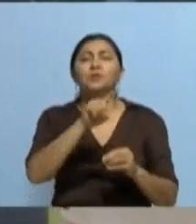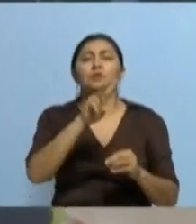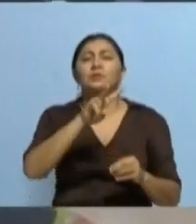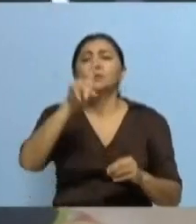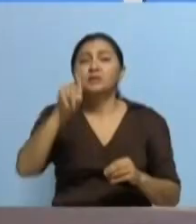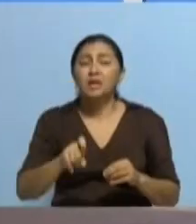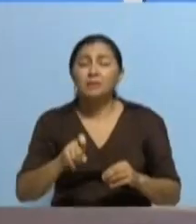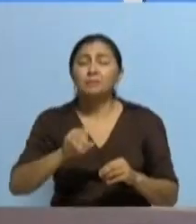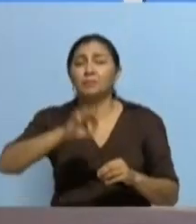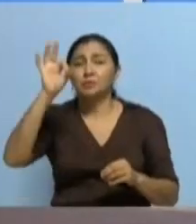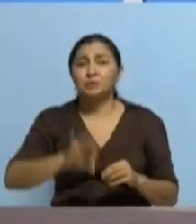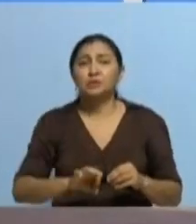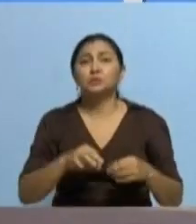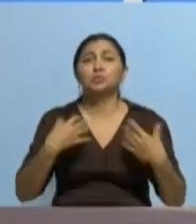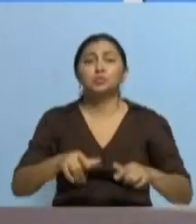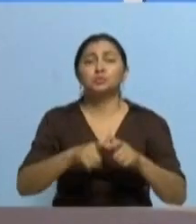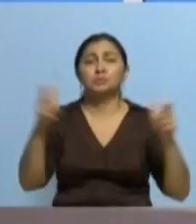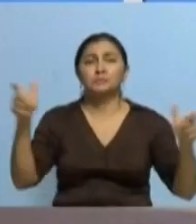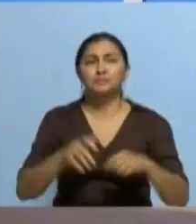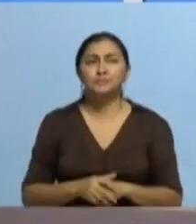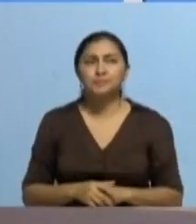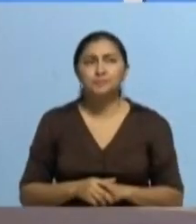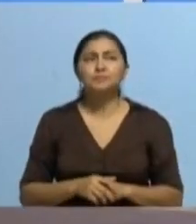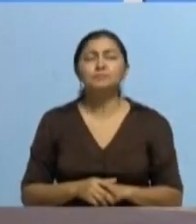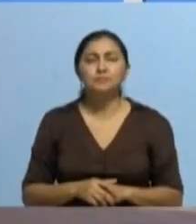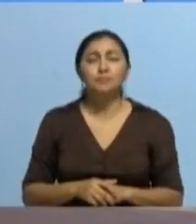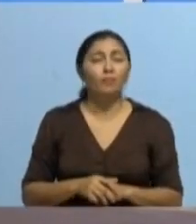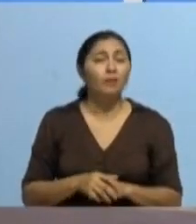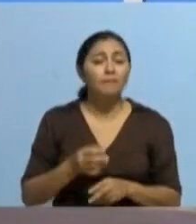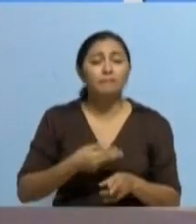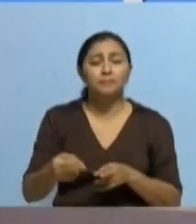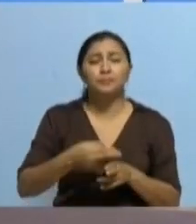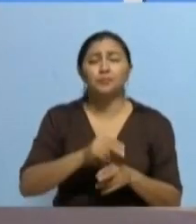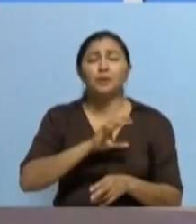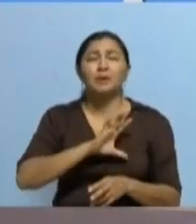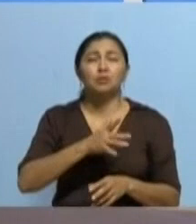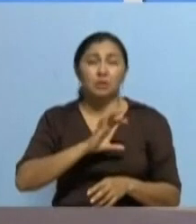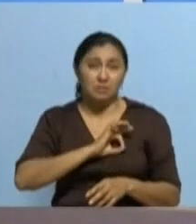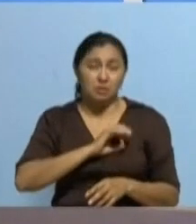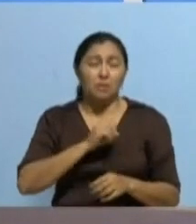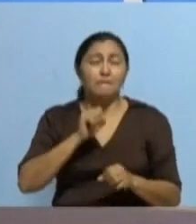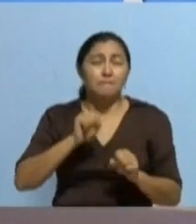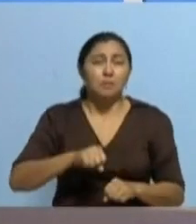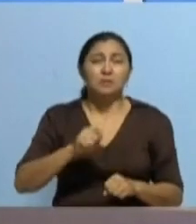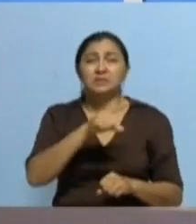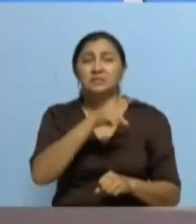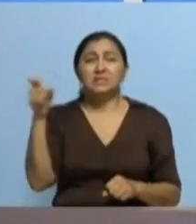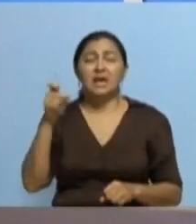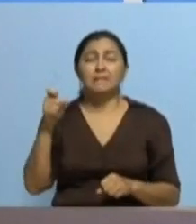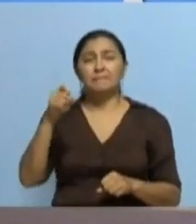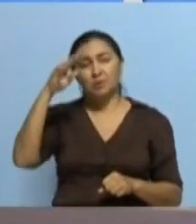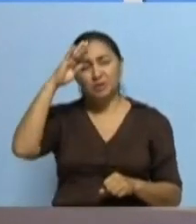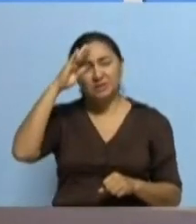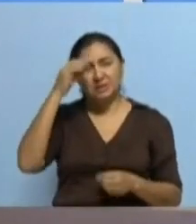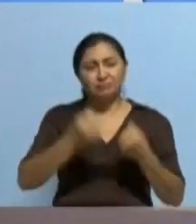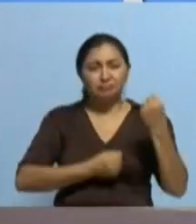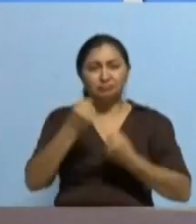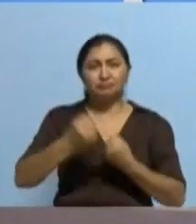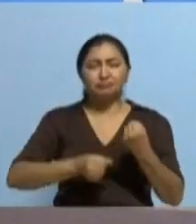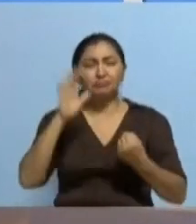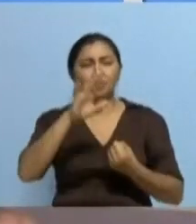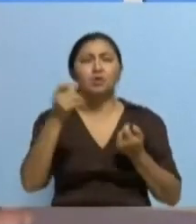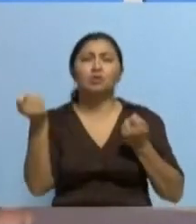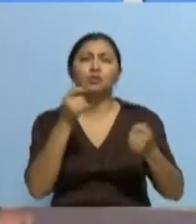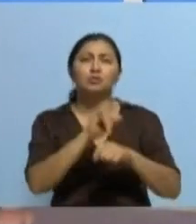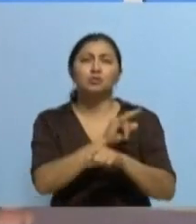126% respectivamente. Y este sábado más de 100 policías de tránsito estarán realizando operativos y pruebas de alcoholemia como parte de los controles